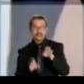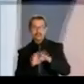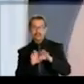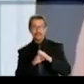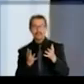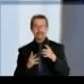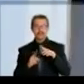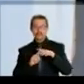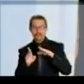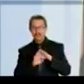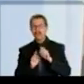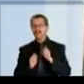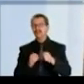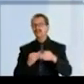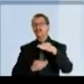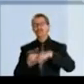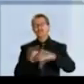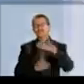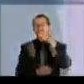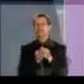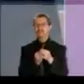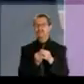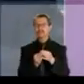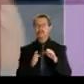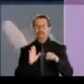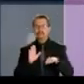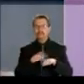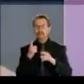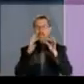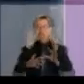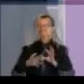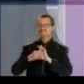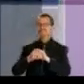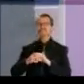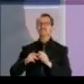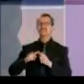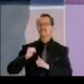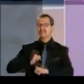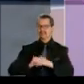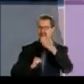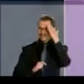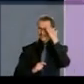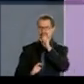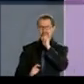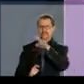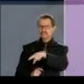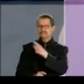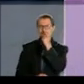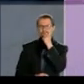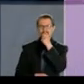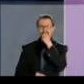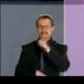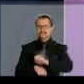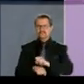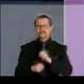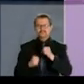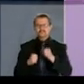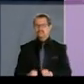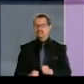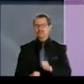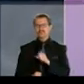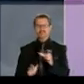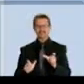de quién depende de la aduana de la secretaría de hacienda y dónde está la corrupción en los aduanales hay que cambiarlos a todos